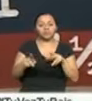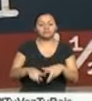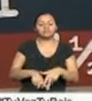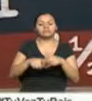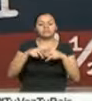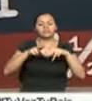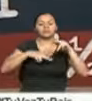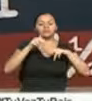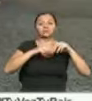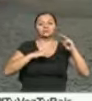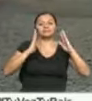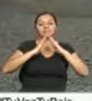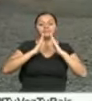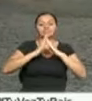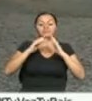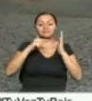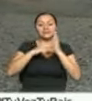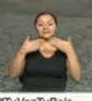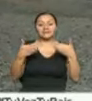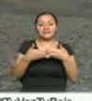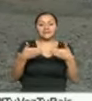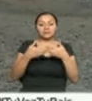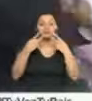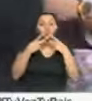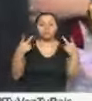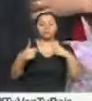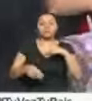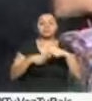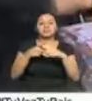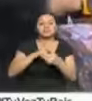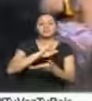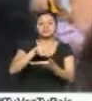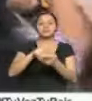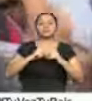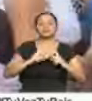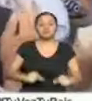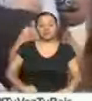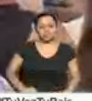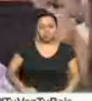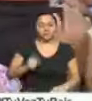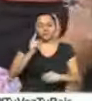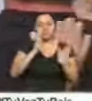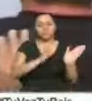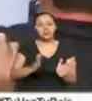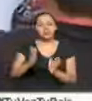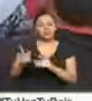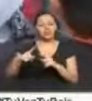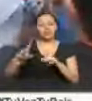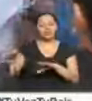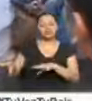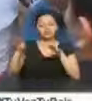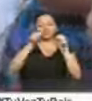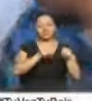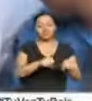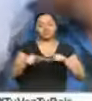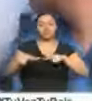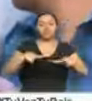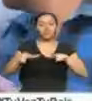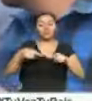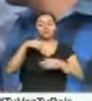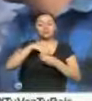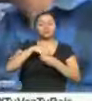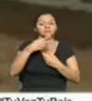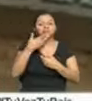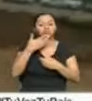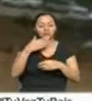construcción de las viviendas, el equipamiento público y centros de salud. Tras los preparativos para el reasentamiento en la isla, que incluye